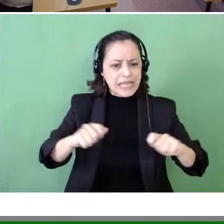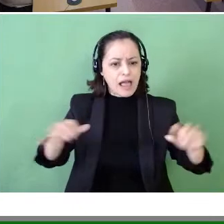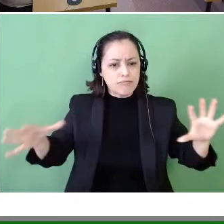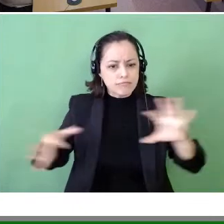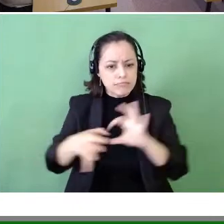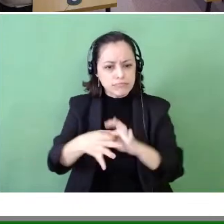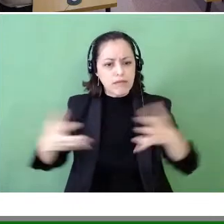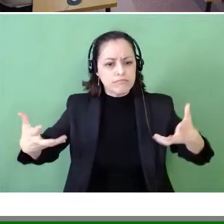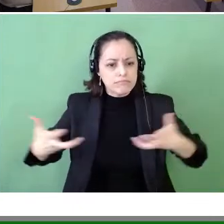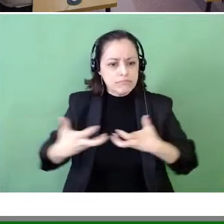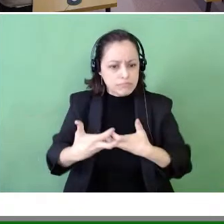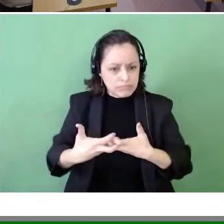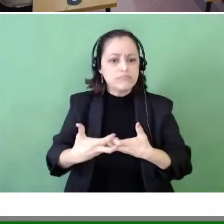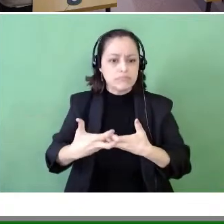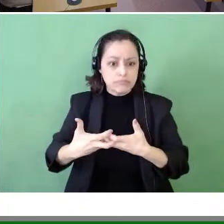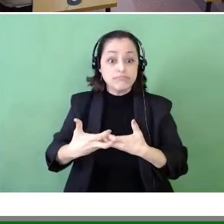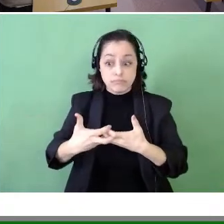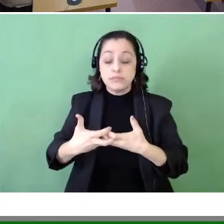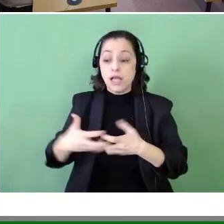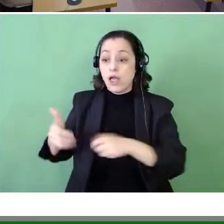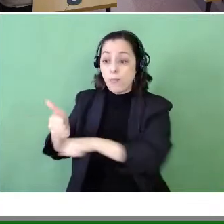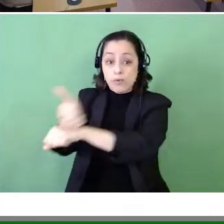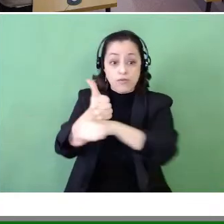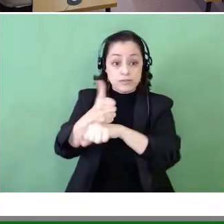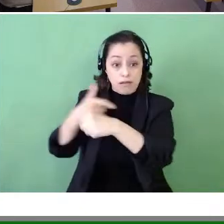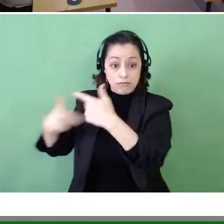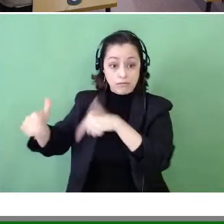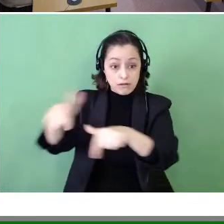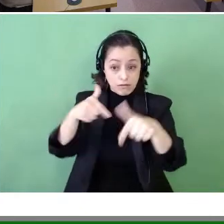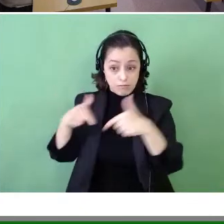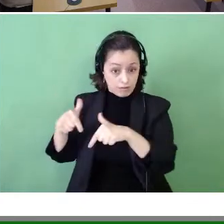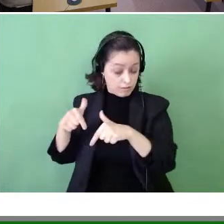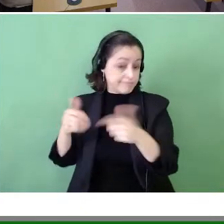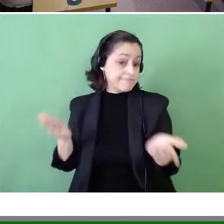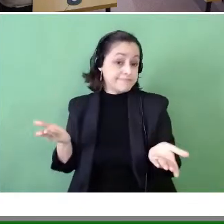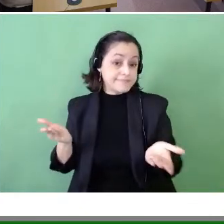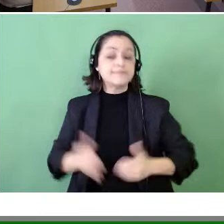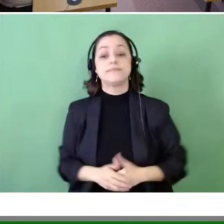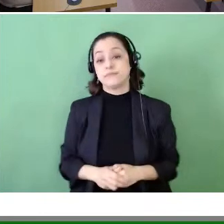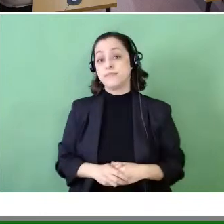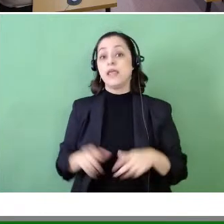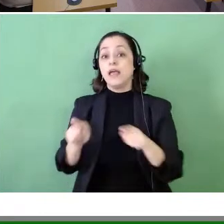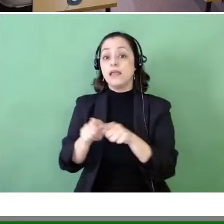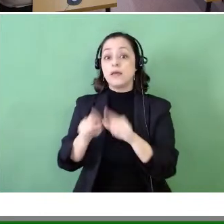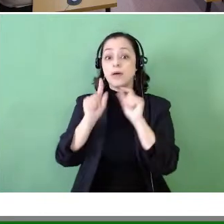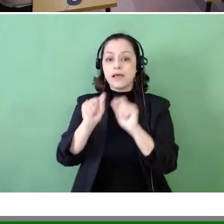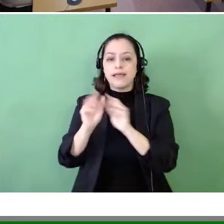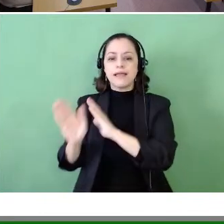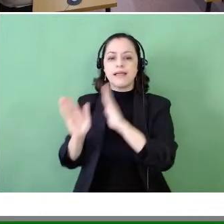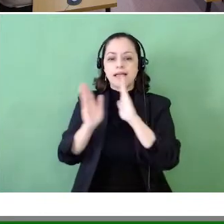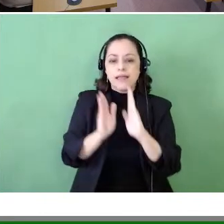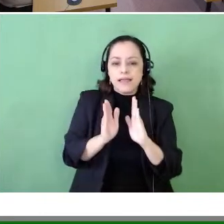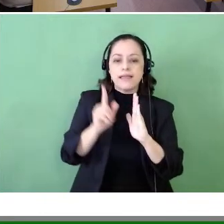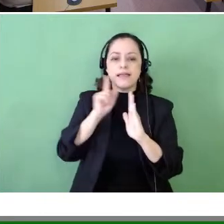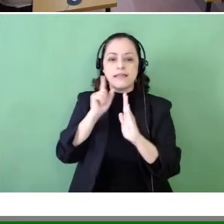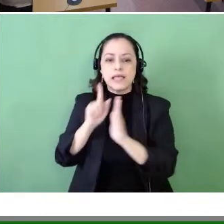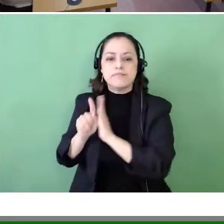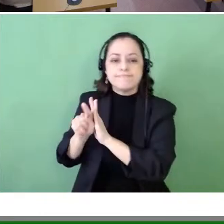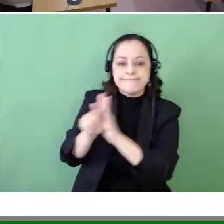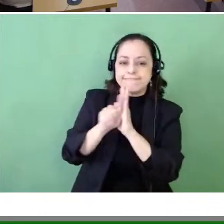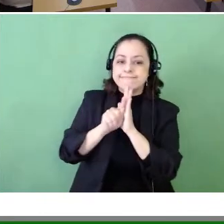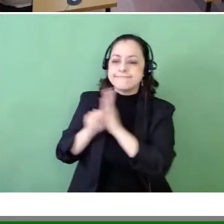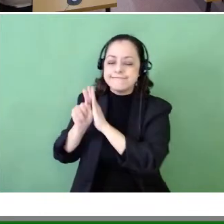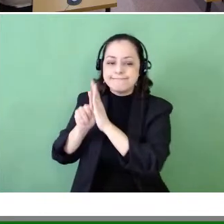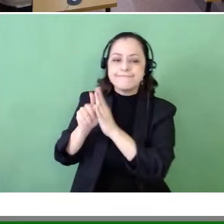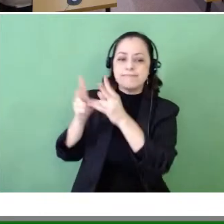colaborar efectivamente con los profesionales en el mercado. Y en esta fase de exploración, después decidimos y